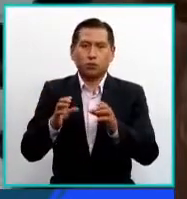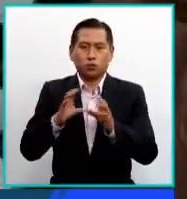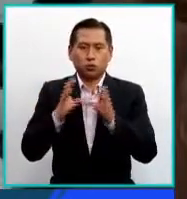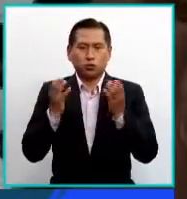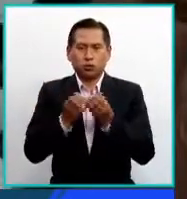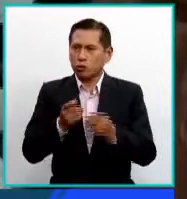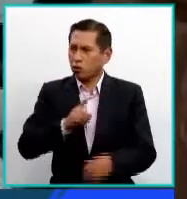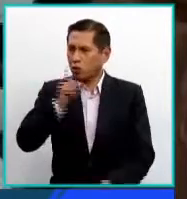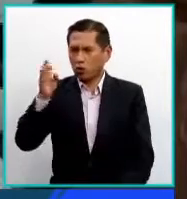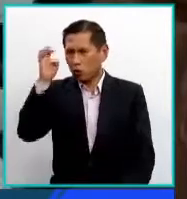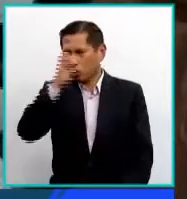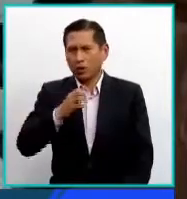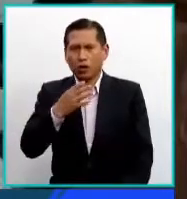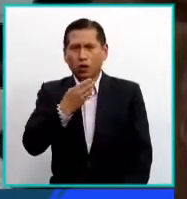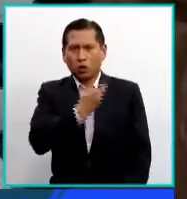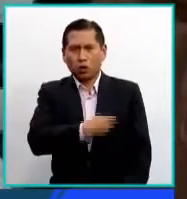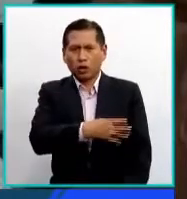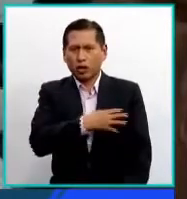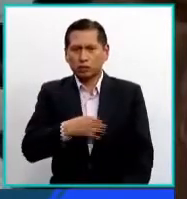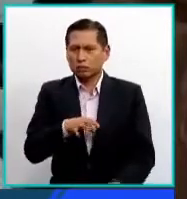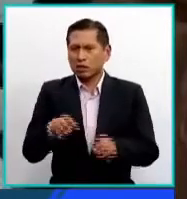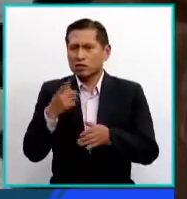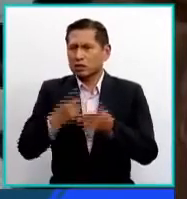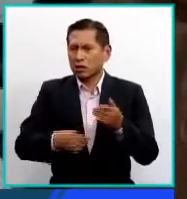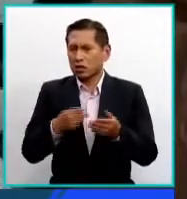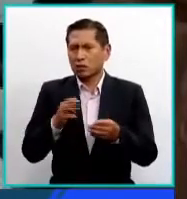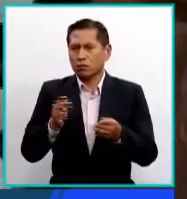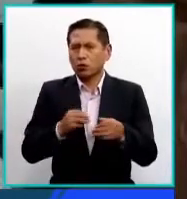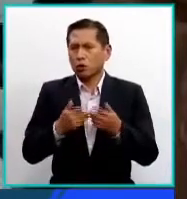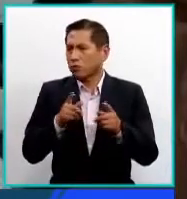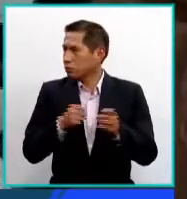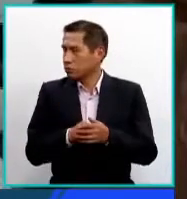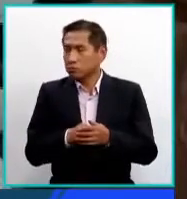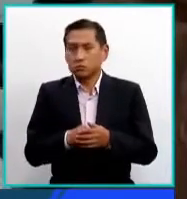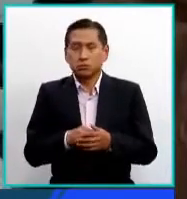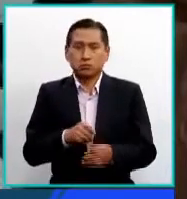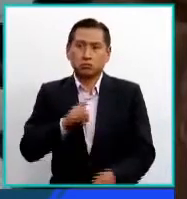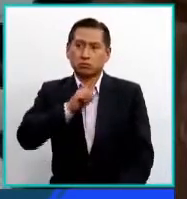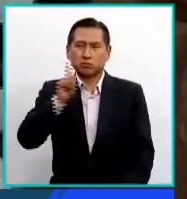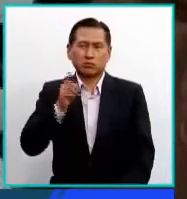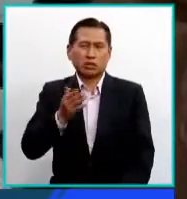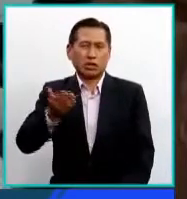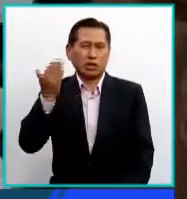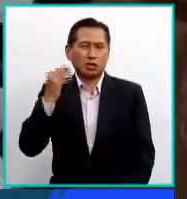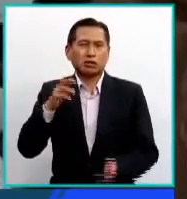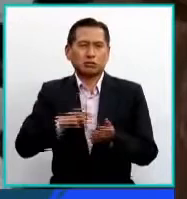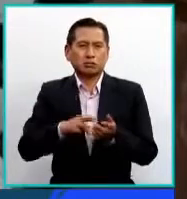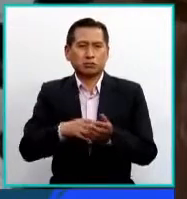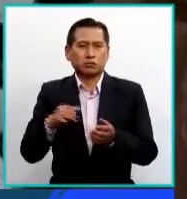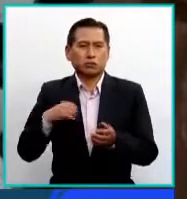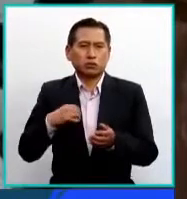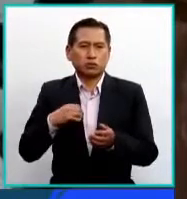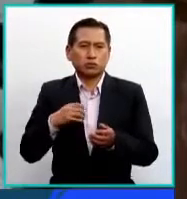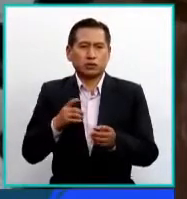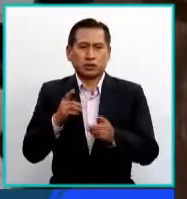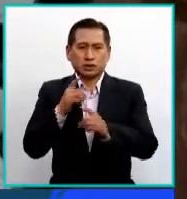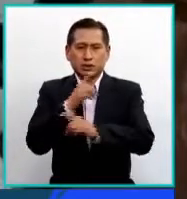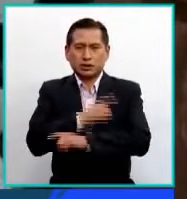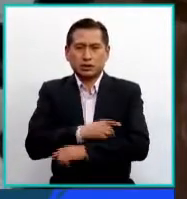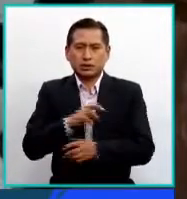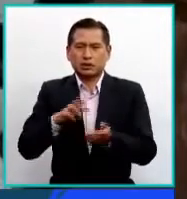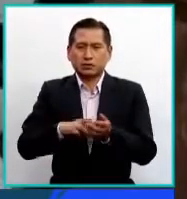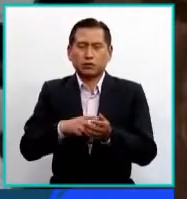En Croacia. ¿Y qué hiciste en Croacia? ¿Artísticamente, musicalmente? En esa época es así como hice una pausa realmente,